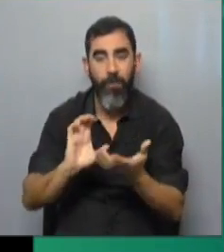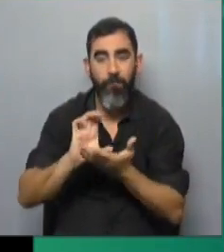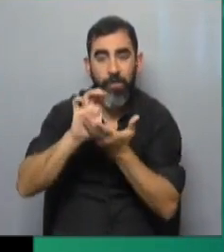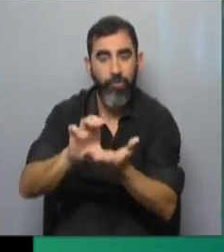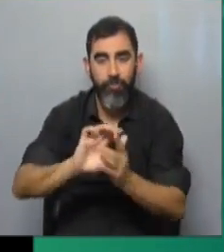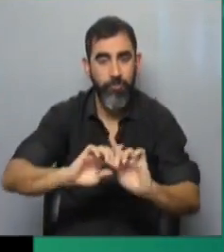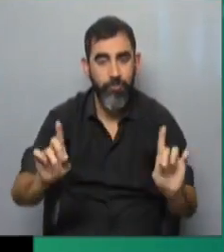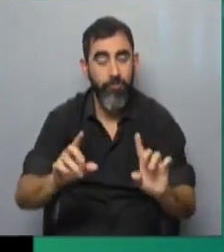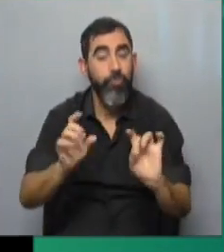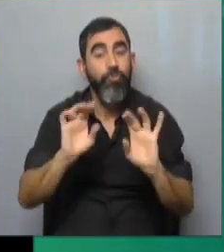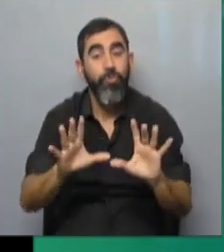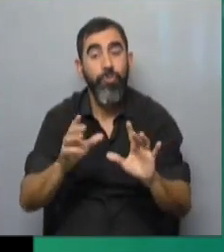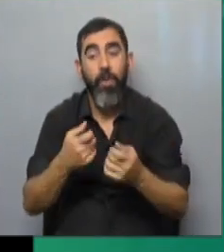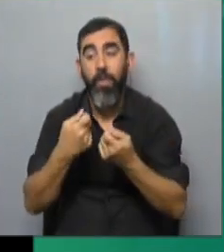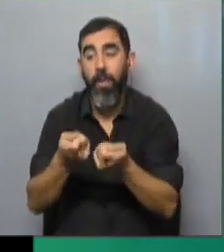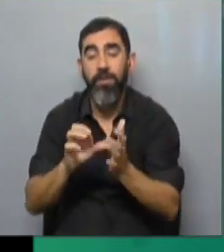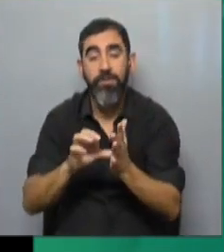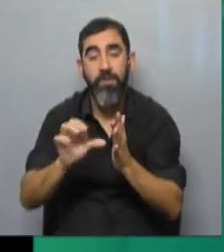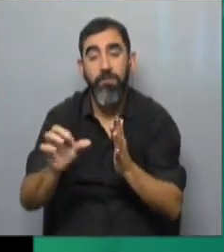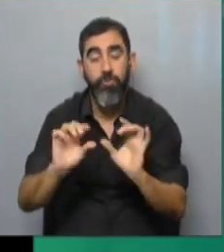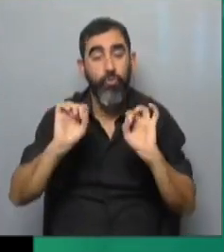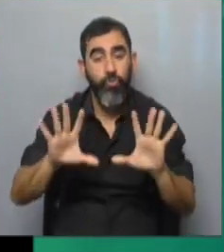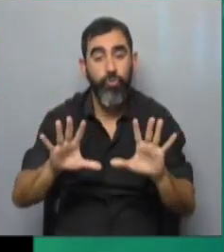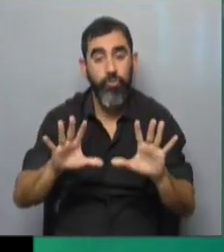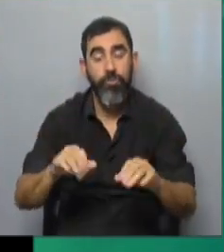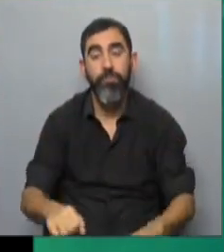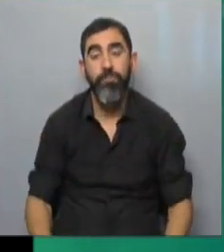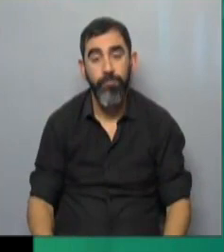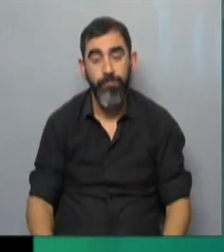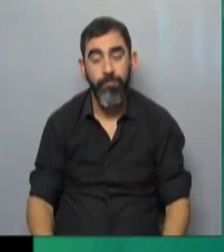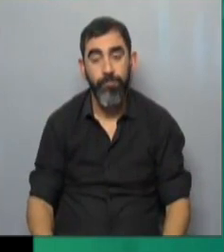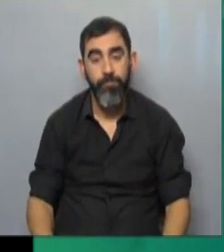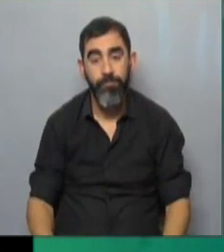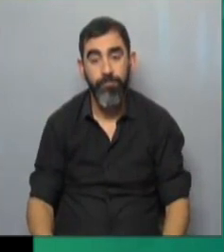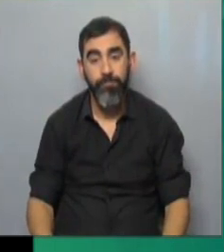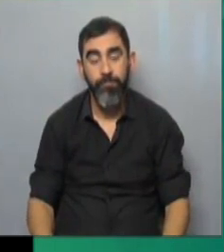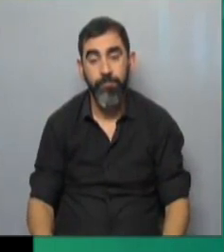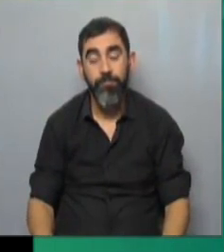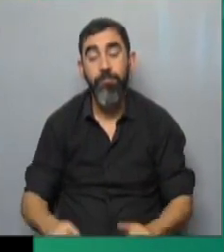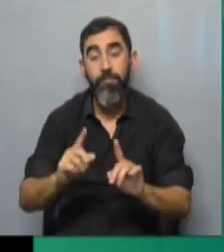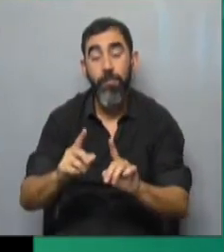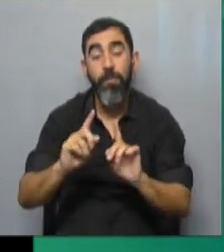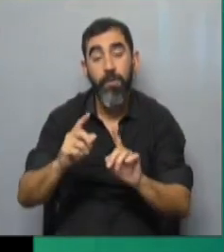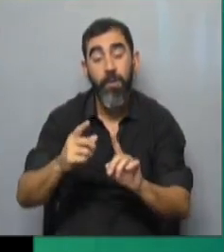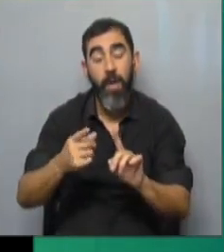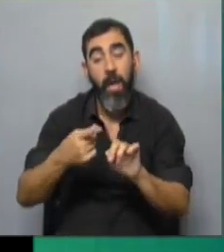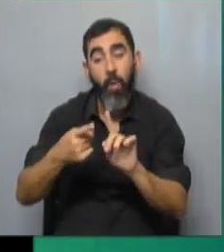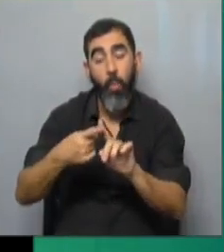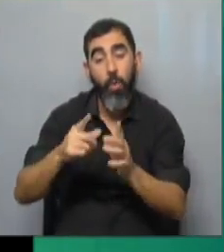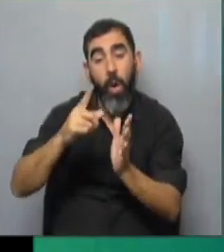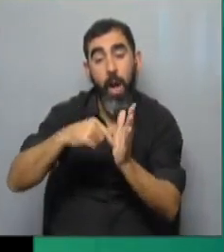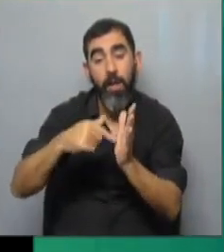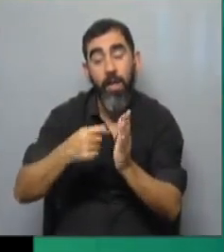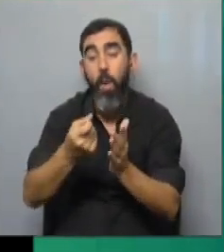digamos. Basta con ofrecer el servicio con la red de otros. En todo caso, habrá que acordar si se alquila y a qué